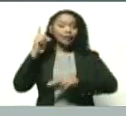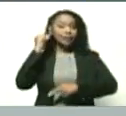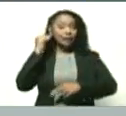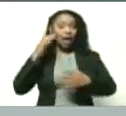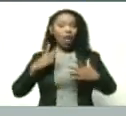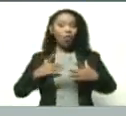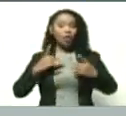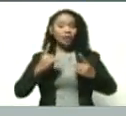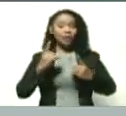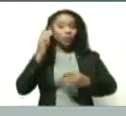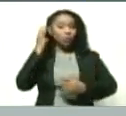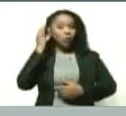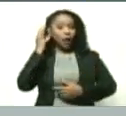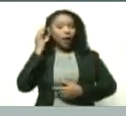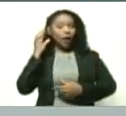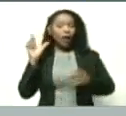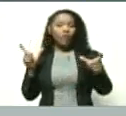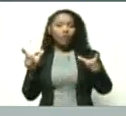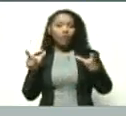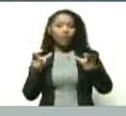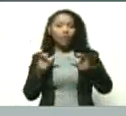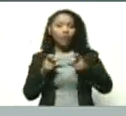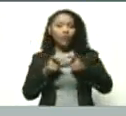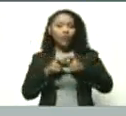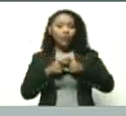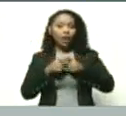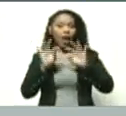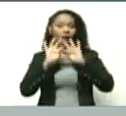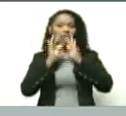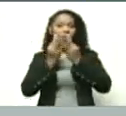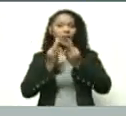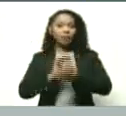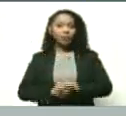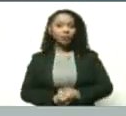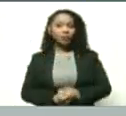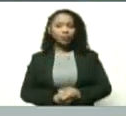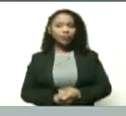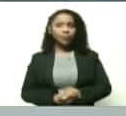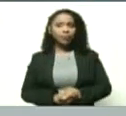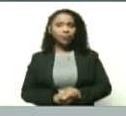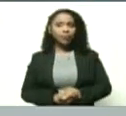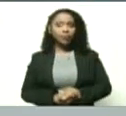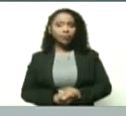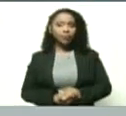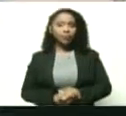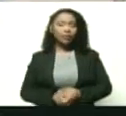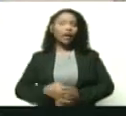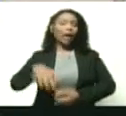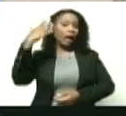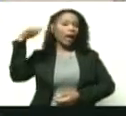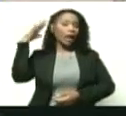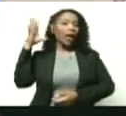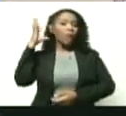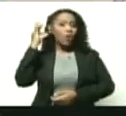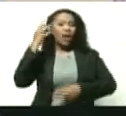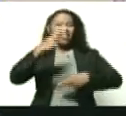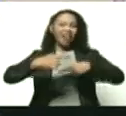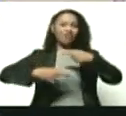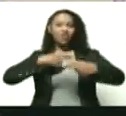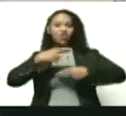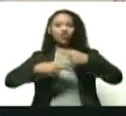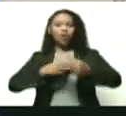adolescente en un reduccionismo con la familia. Hace rato las mujeres